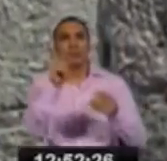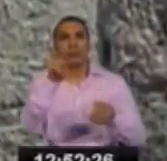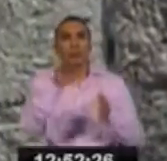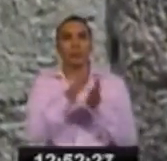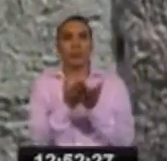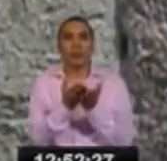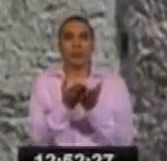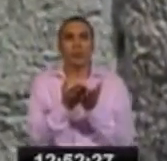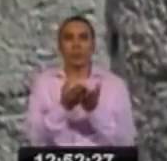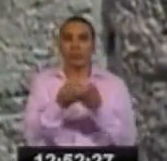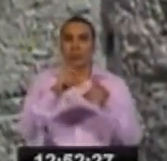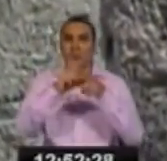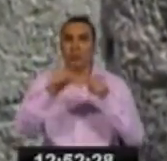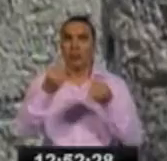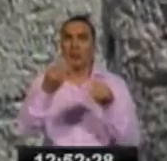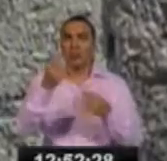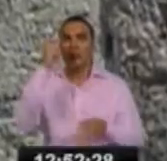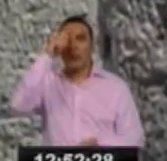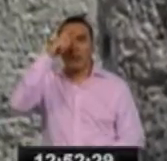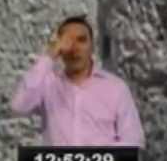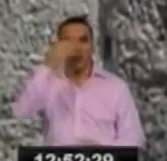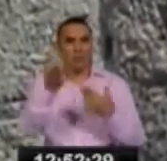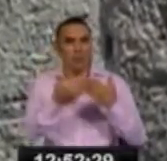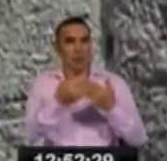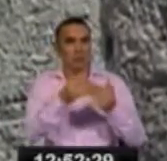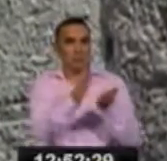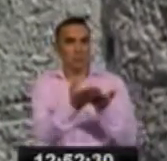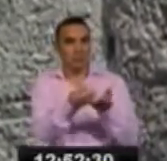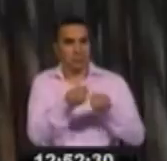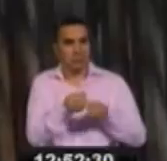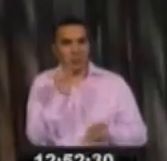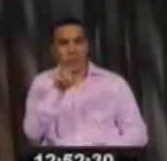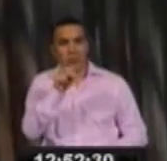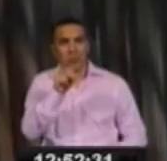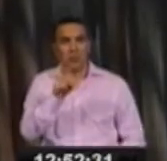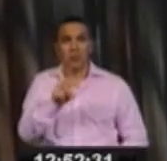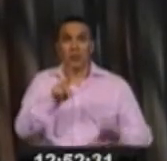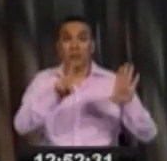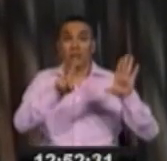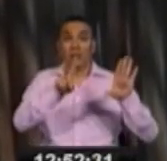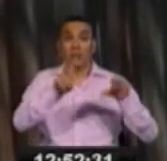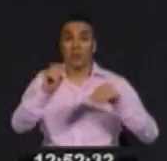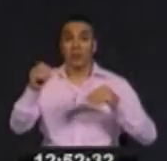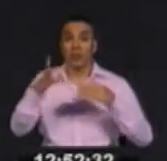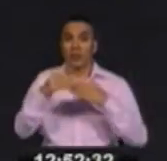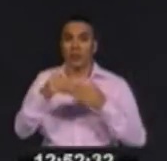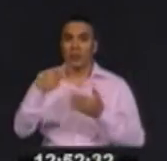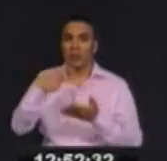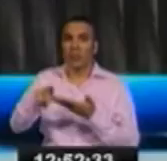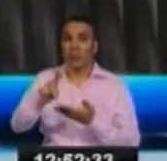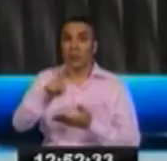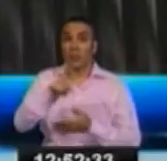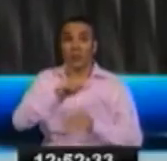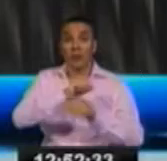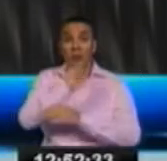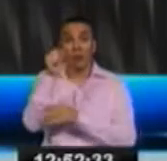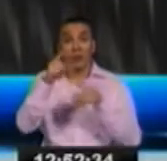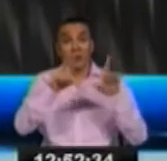pasaporte y cuenta qué tan complicado es obtener ese documento. Son $600 que te cobran. Tú no ganas 600 allá